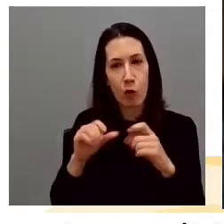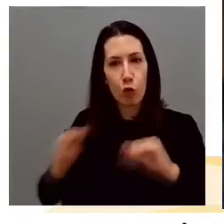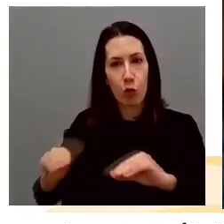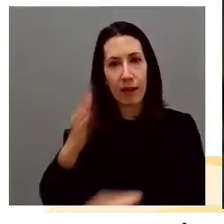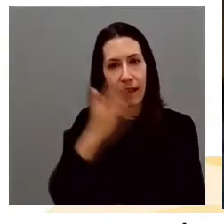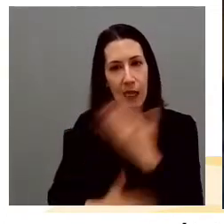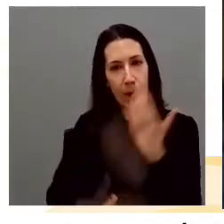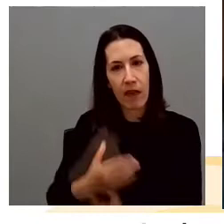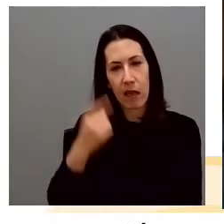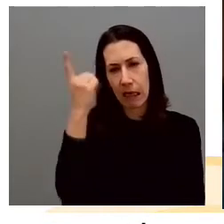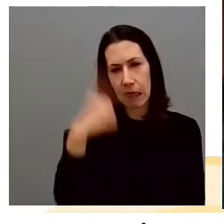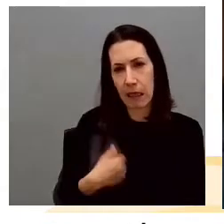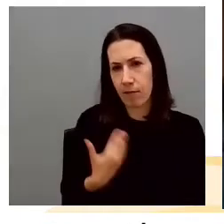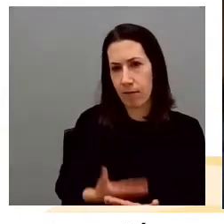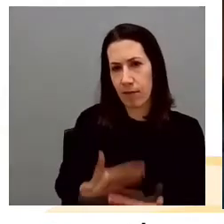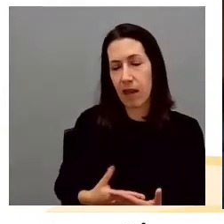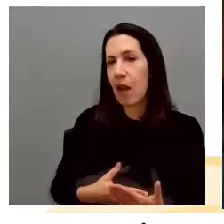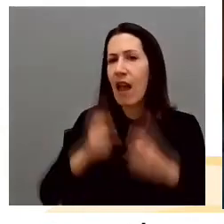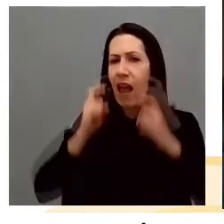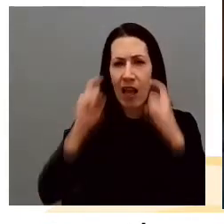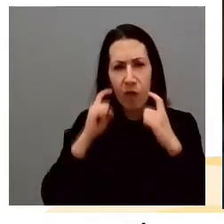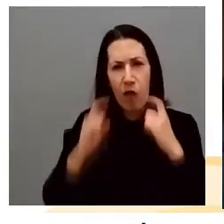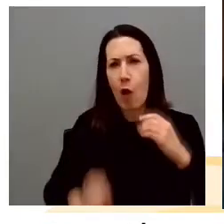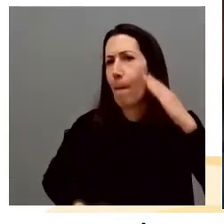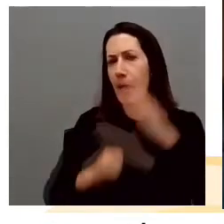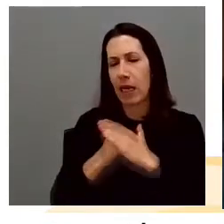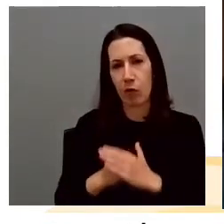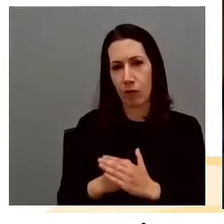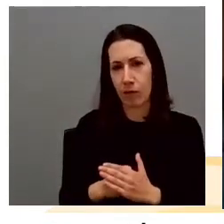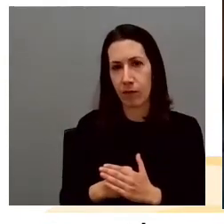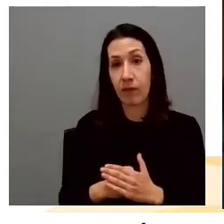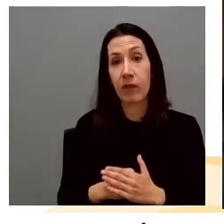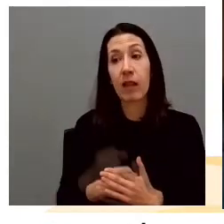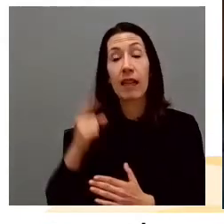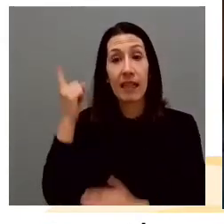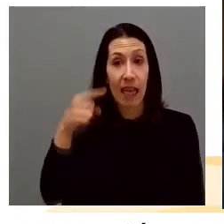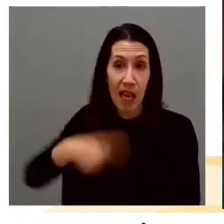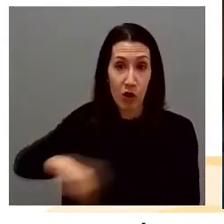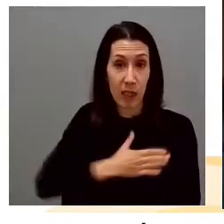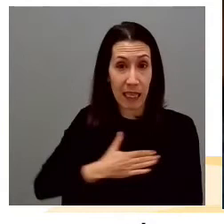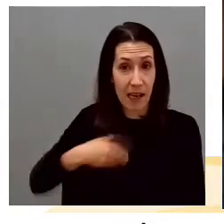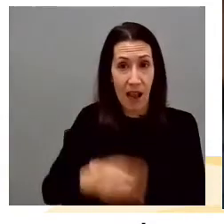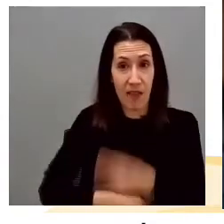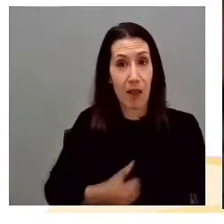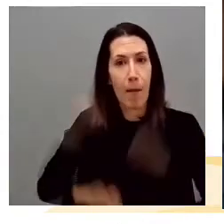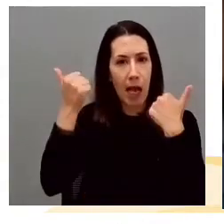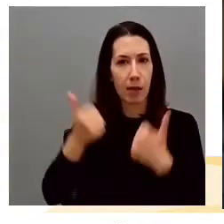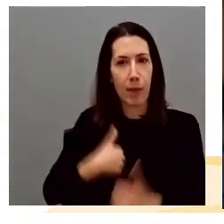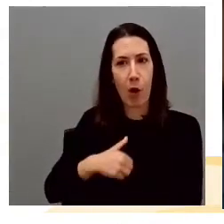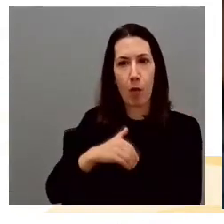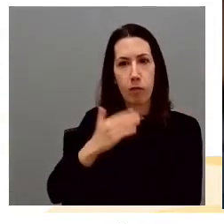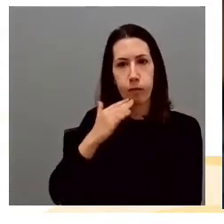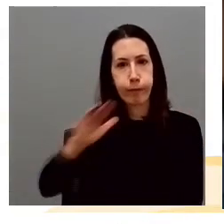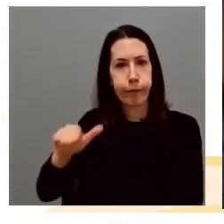y me consta que han hecho todo lo humanamente posible. Seguro que no es todo lo que querían, pero desde luego no se les puede reprochar que no lo